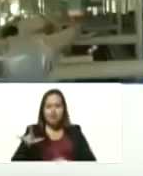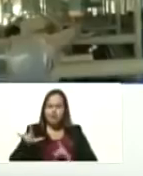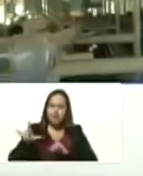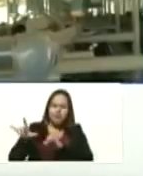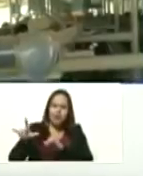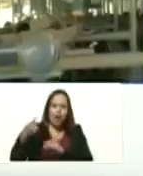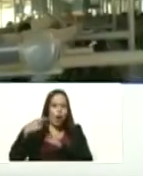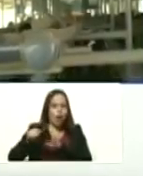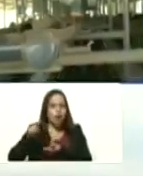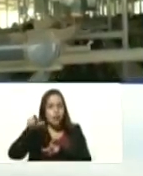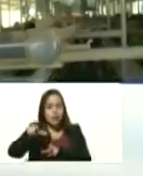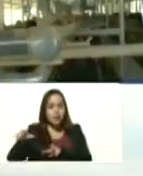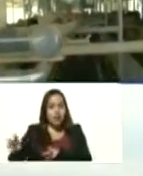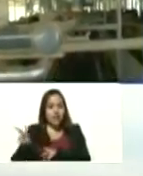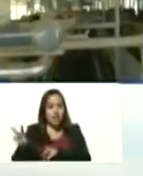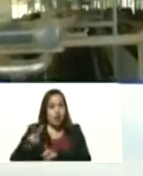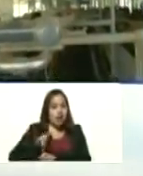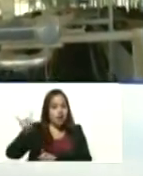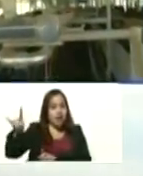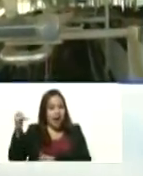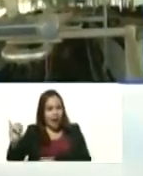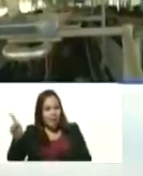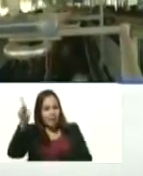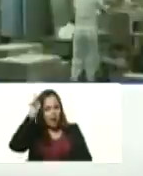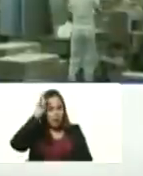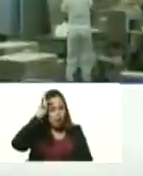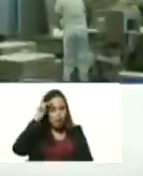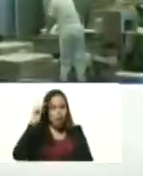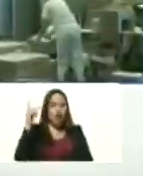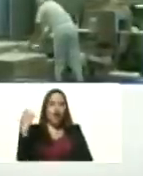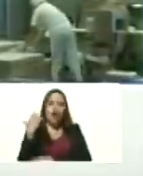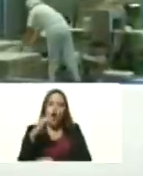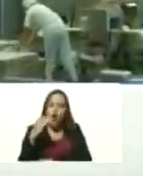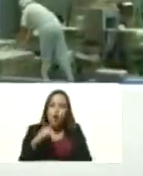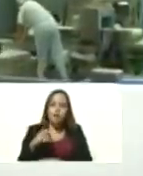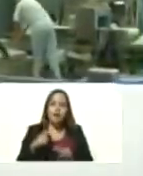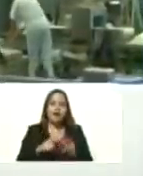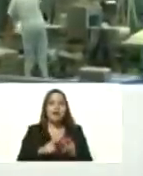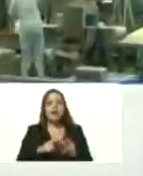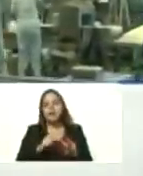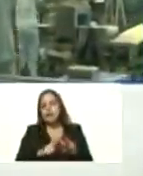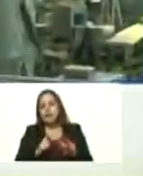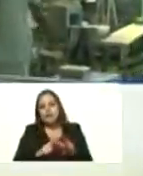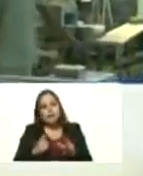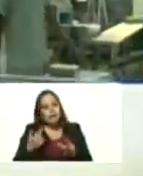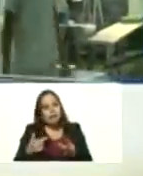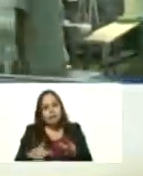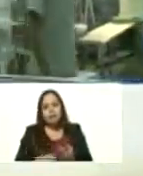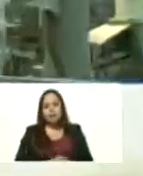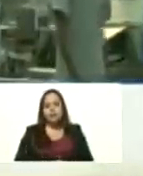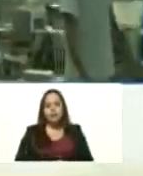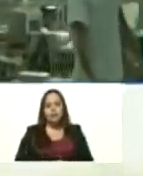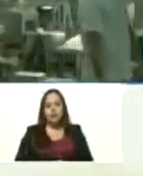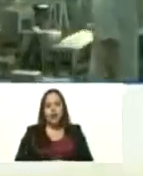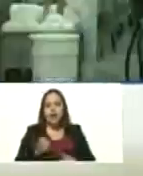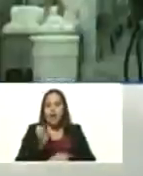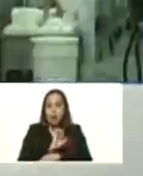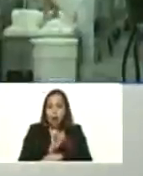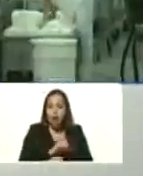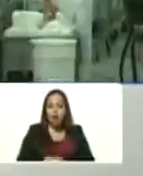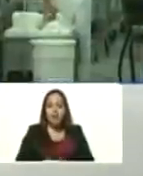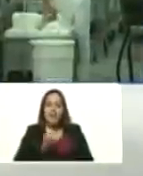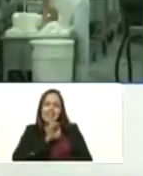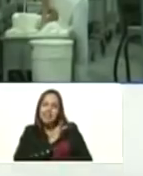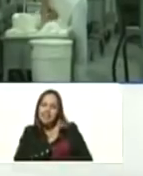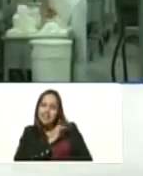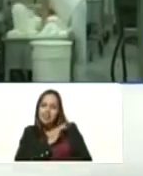y queridas en lima en bogotá en cali y medellín en quito en santiago